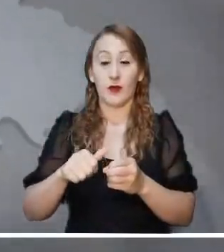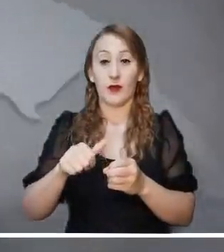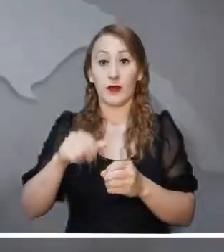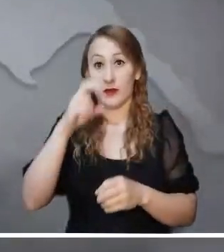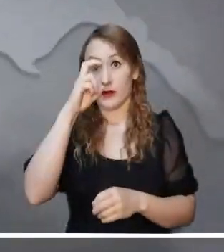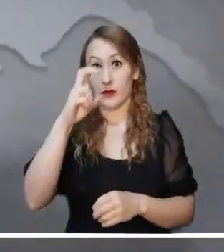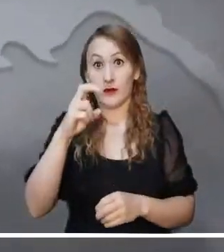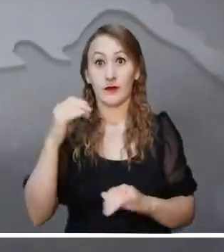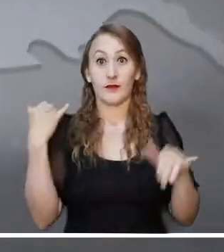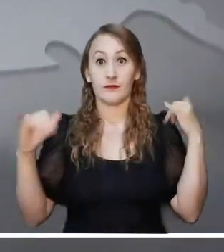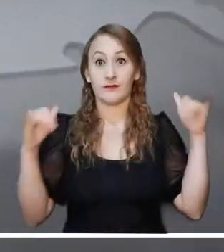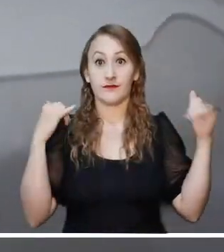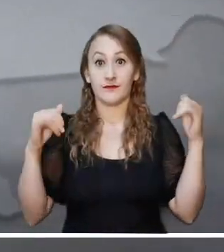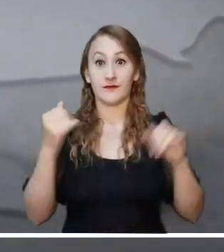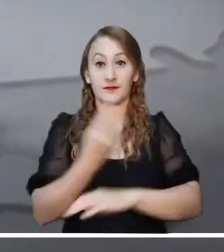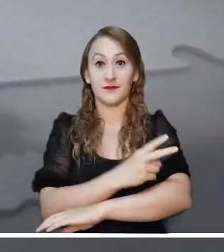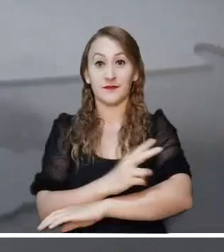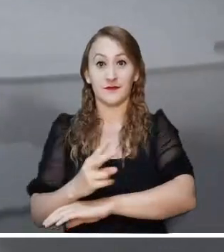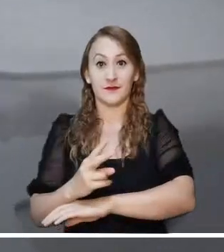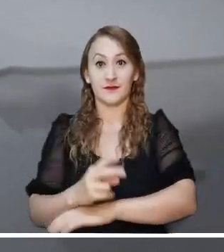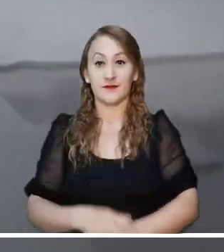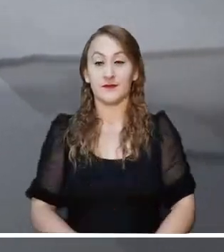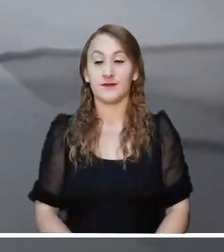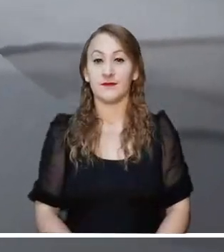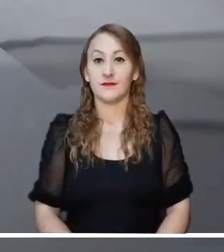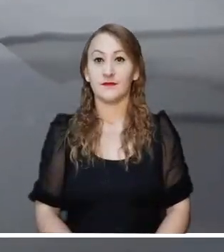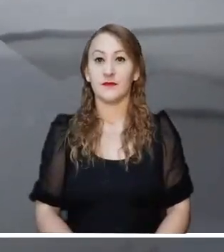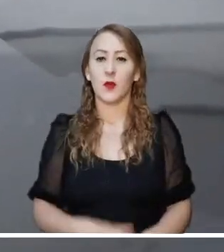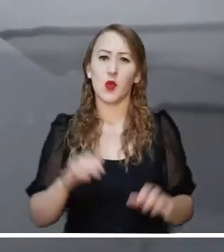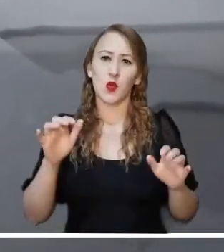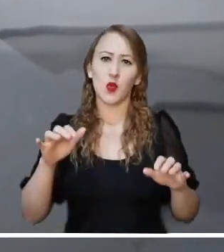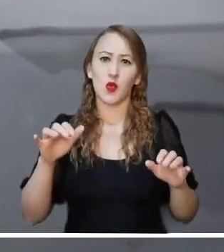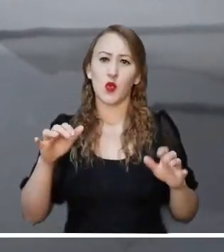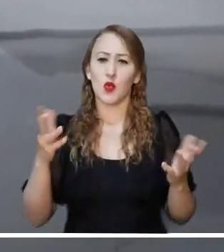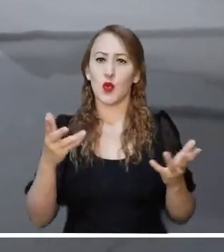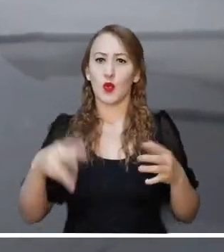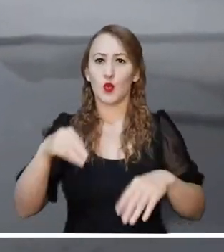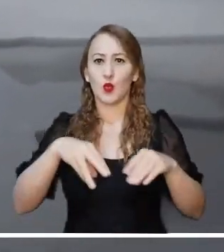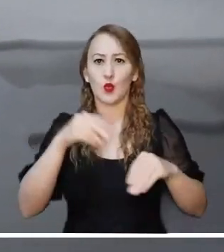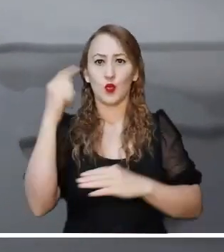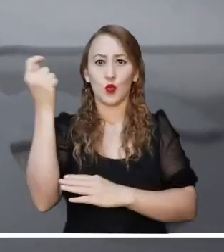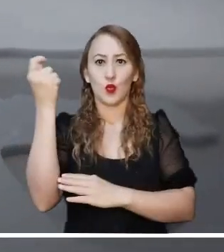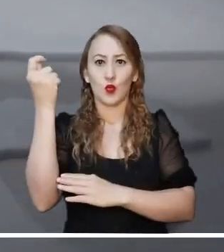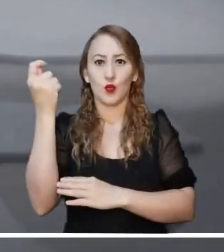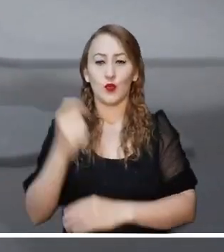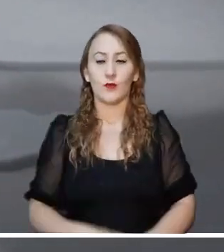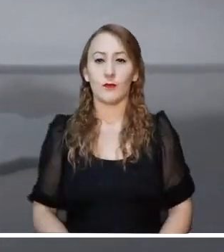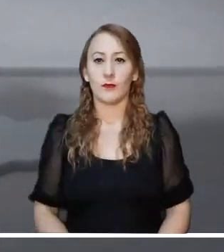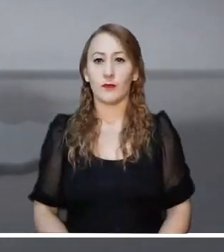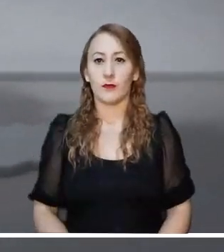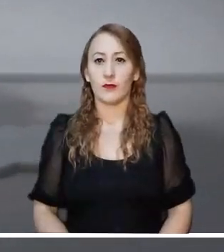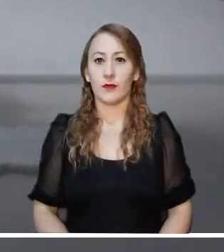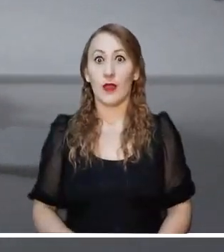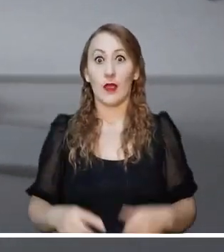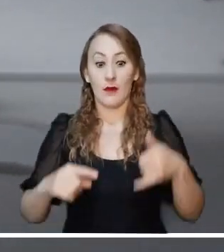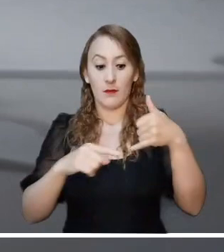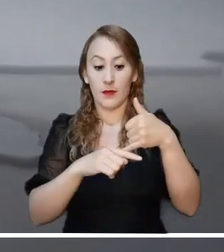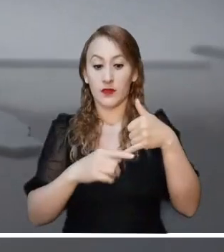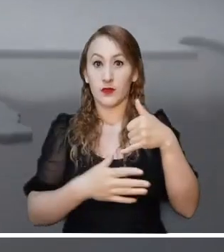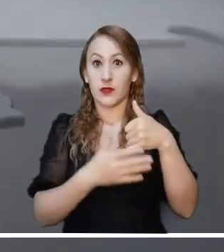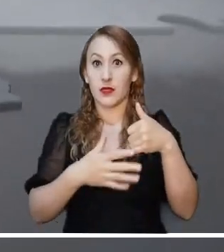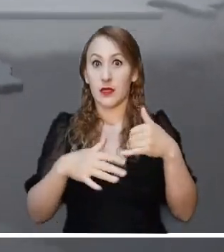Densas nubes transitarán por la Orinoquía durante la noche, lo que podría activar precipitaciones de variada intensidad en Arauca, Casanare y